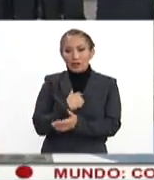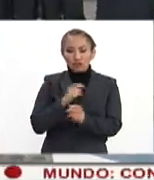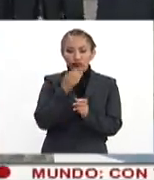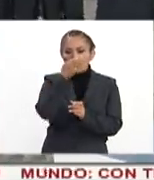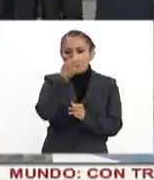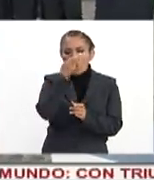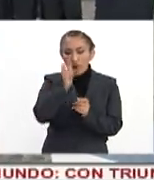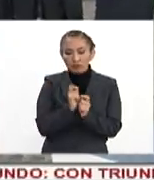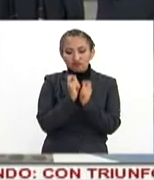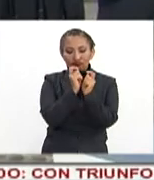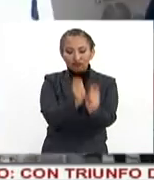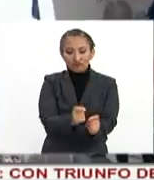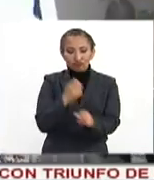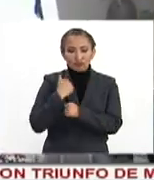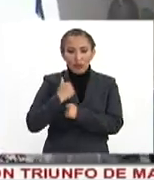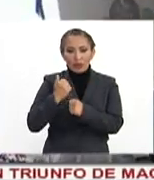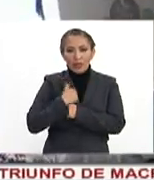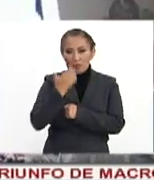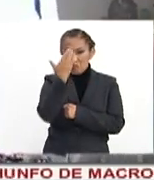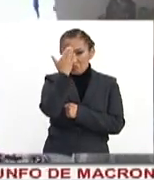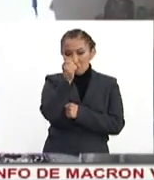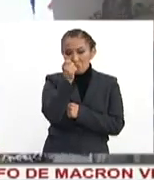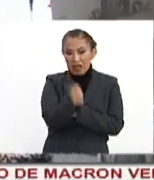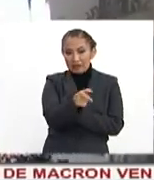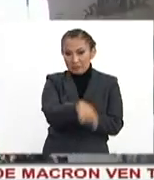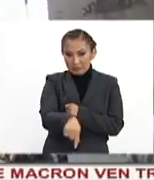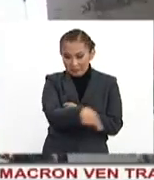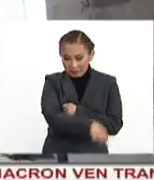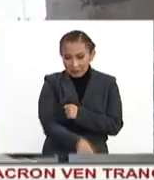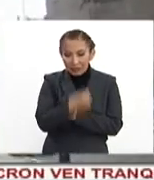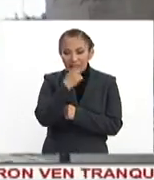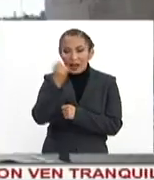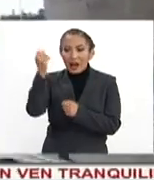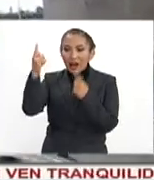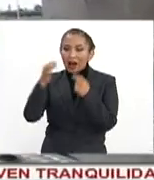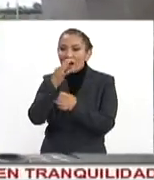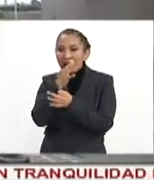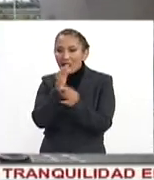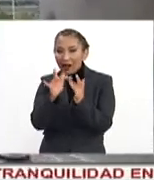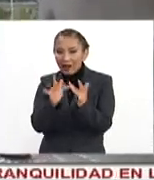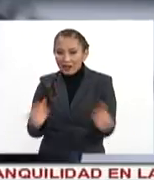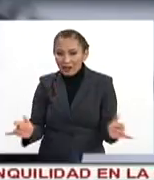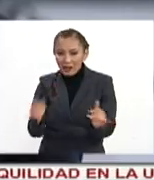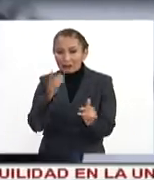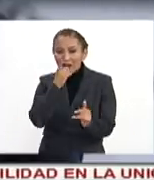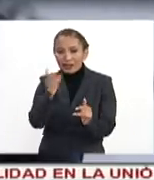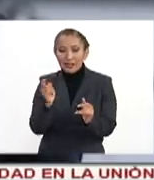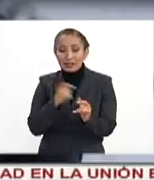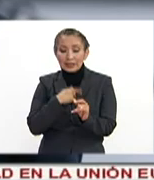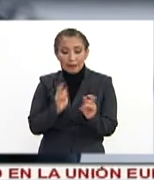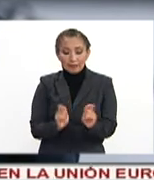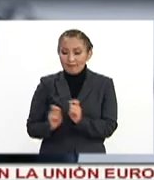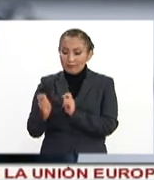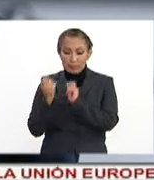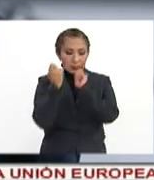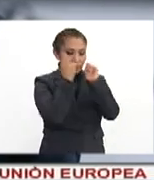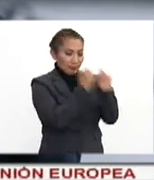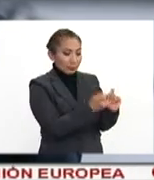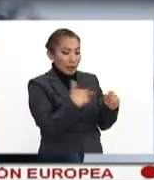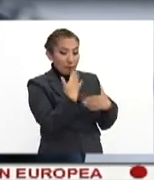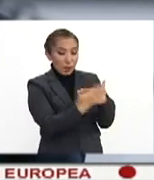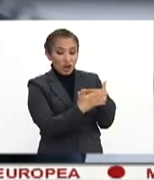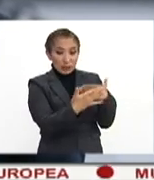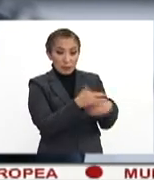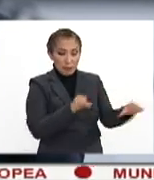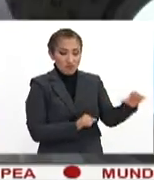de flores en la tumba del soldado desconocido. Por cierto, de acuerdo con medios franceses, la ceremonia de traspaso de poderes se